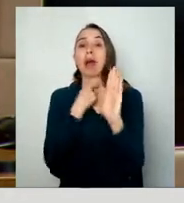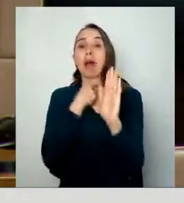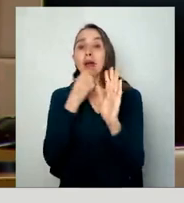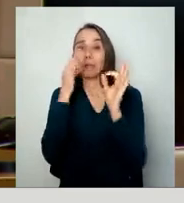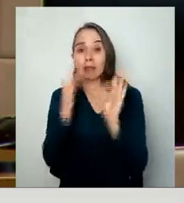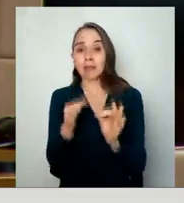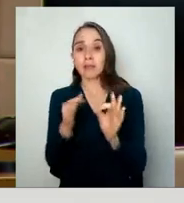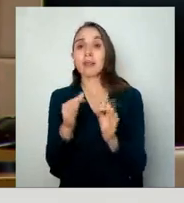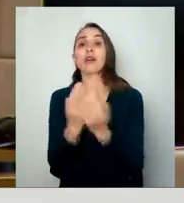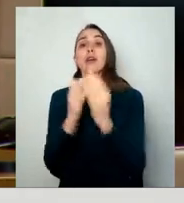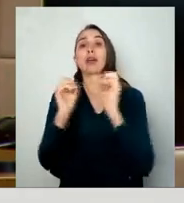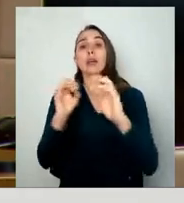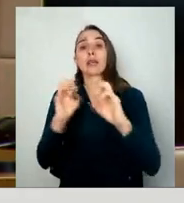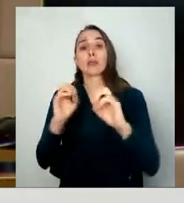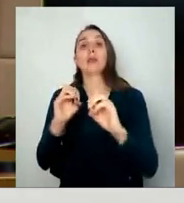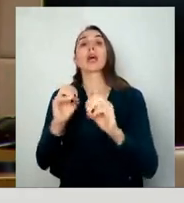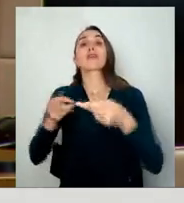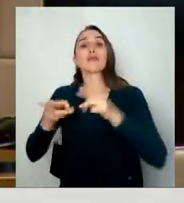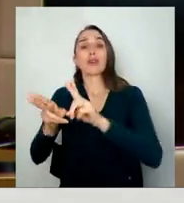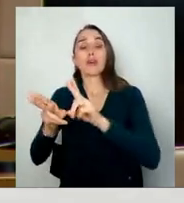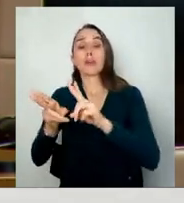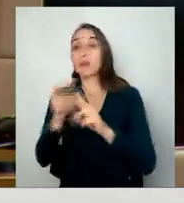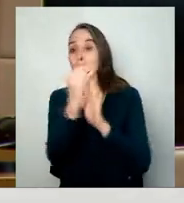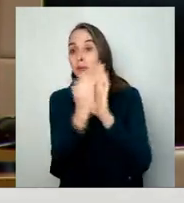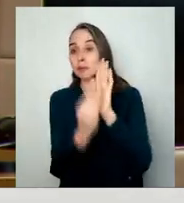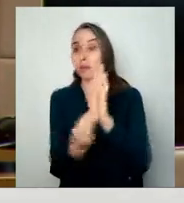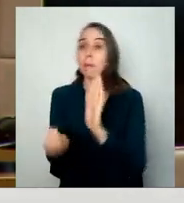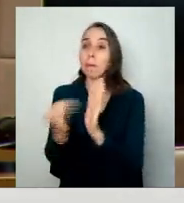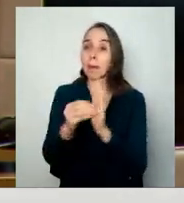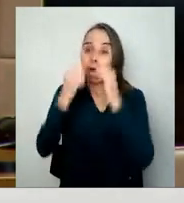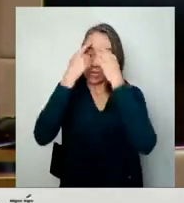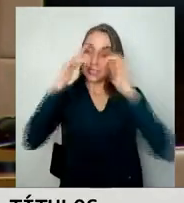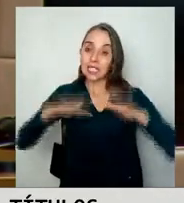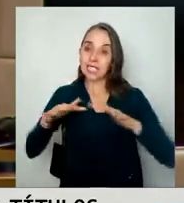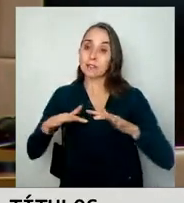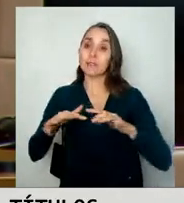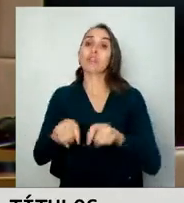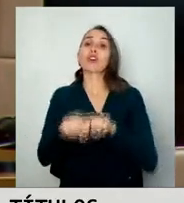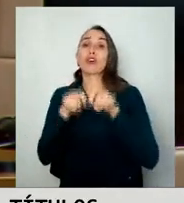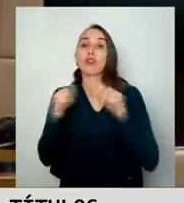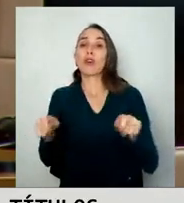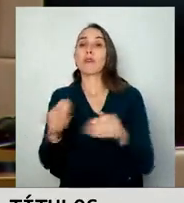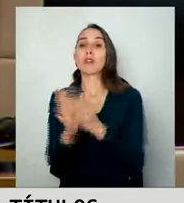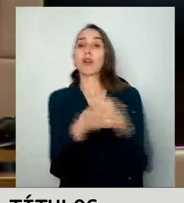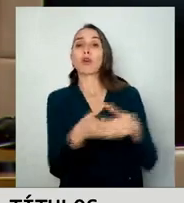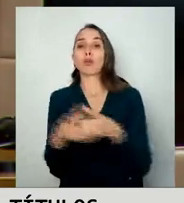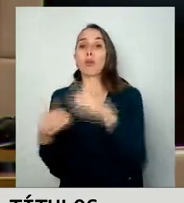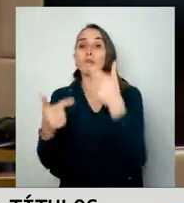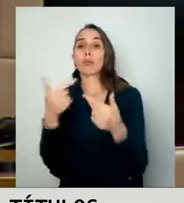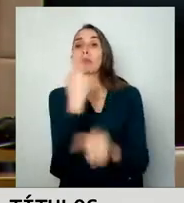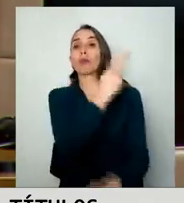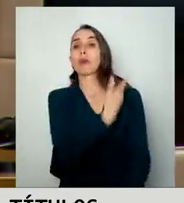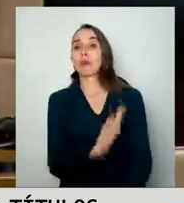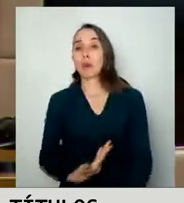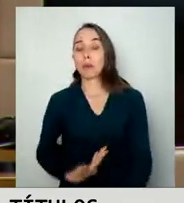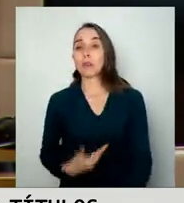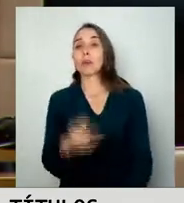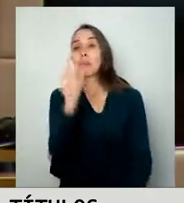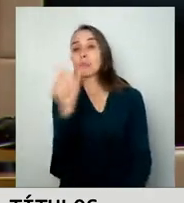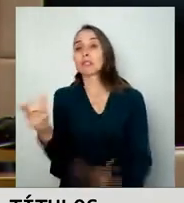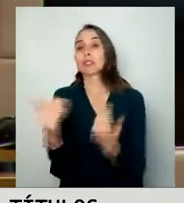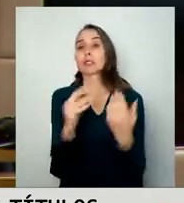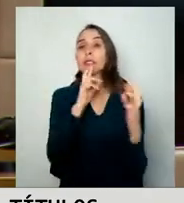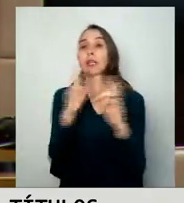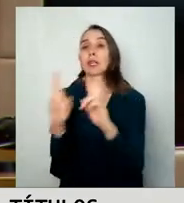y quiero hacer un llamado a redoblar los esfuerzos para ellos desde todos los sectores del gobierno la gente necesita una respuesta estamos hablando